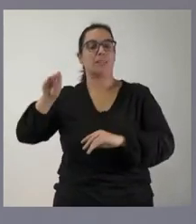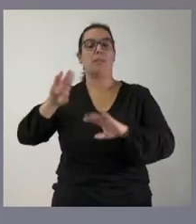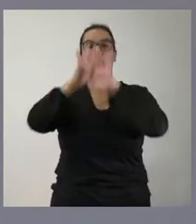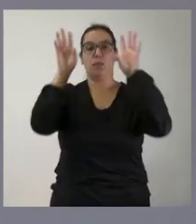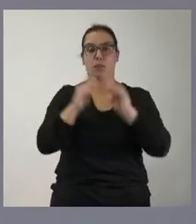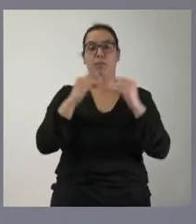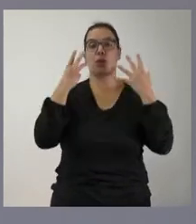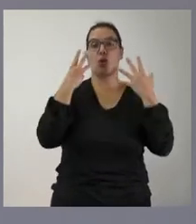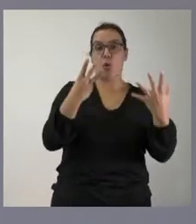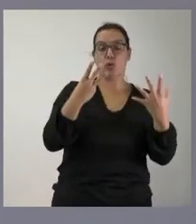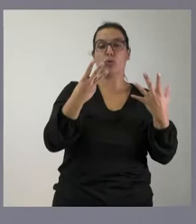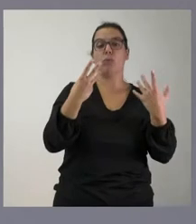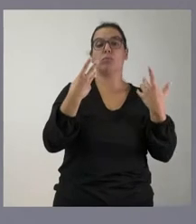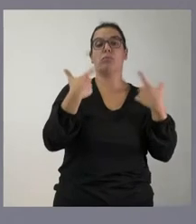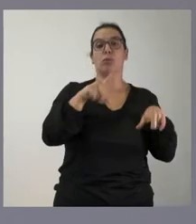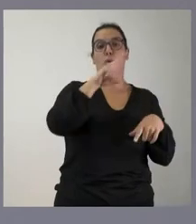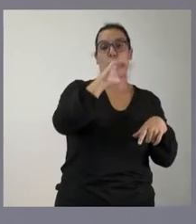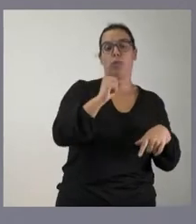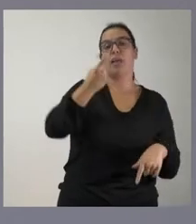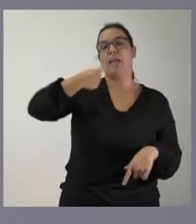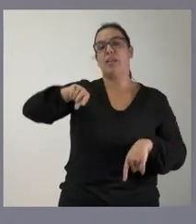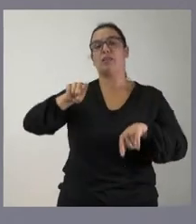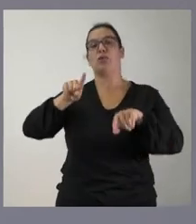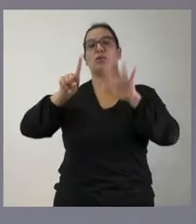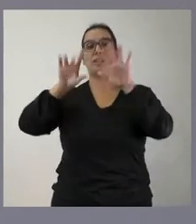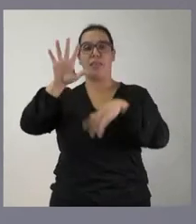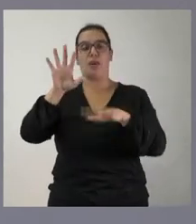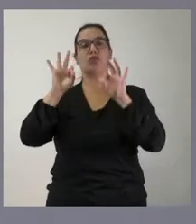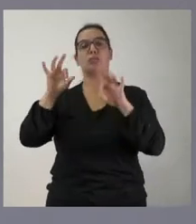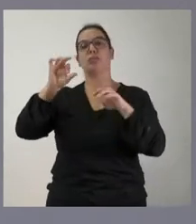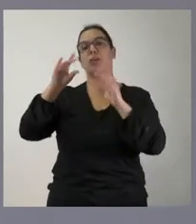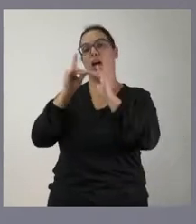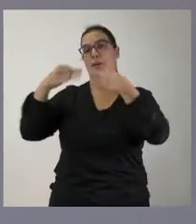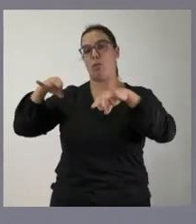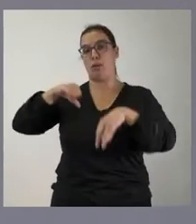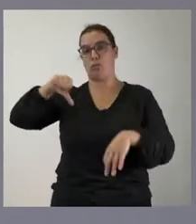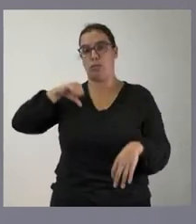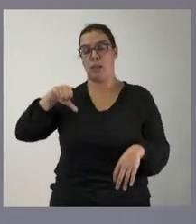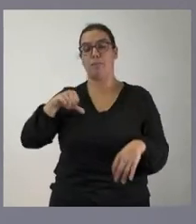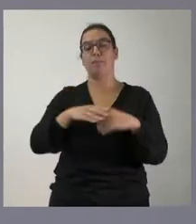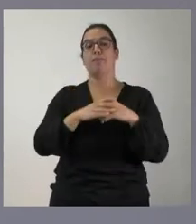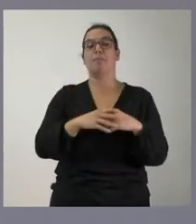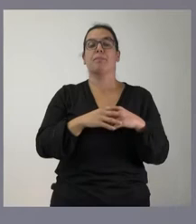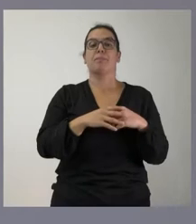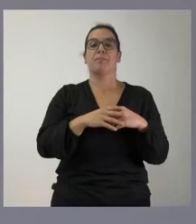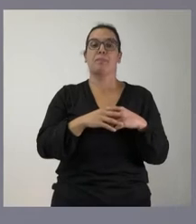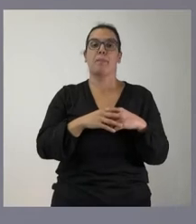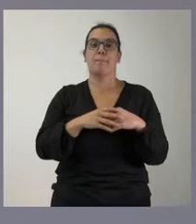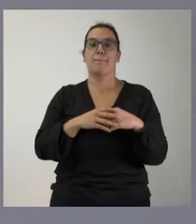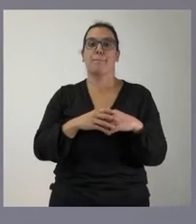y 165 en hospitalización ocho de ellos como les digo en unidades de críticos